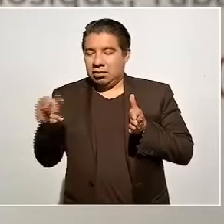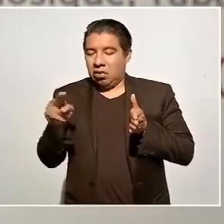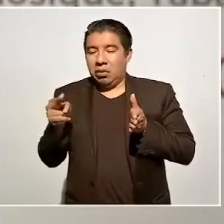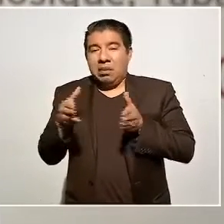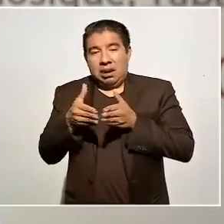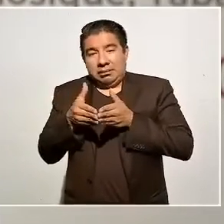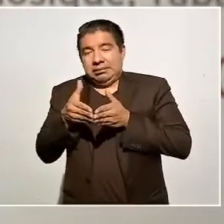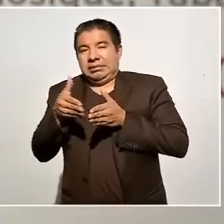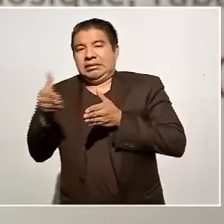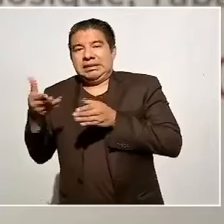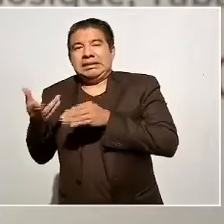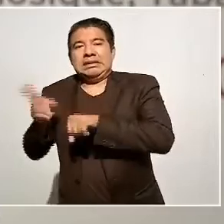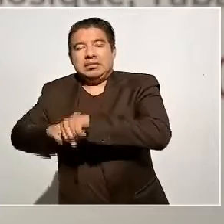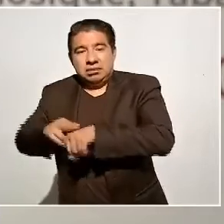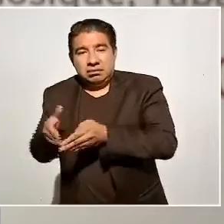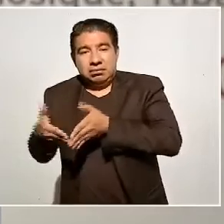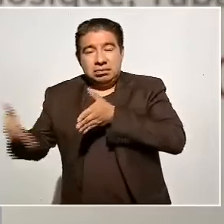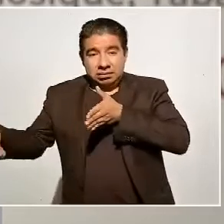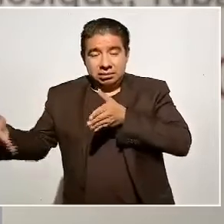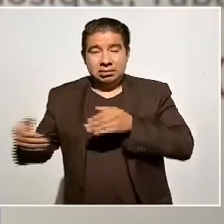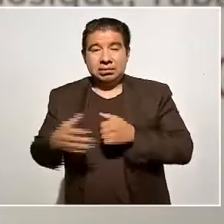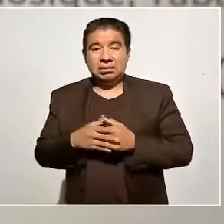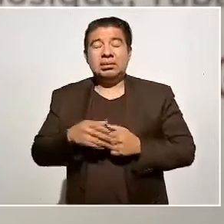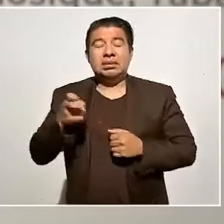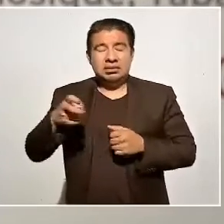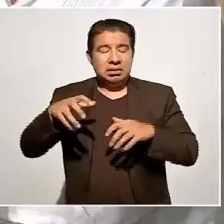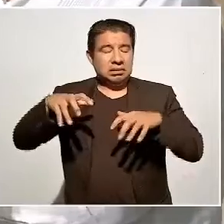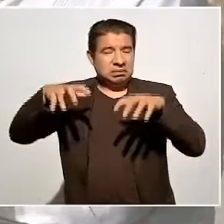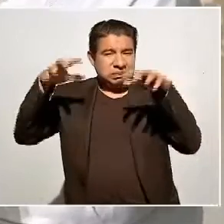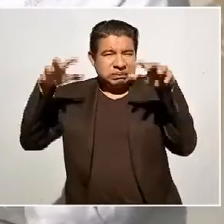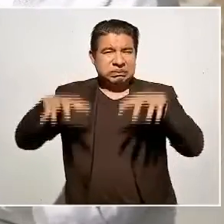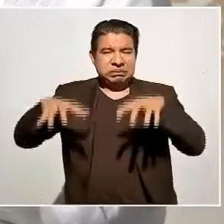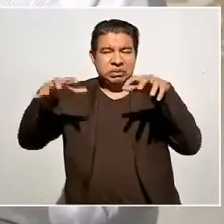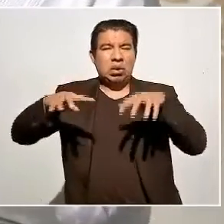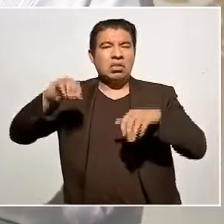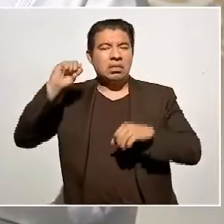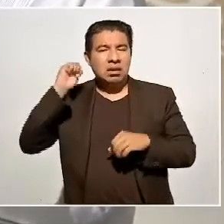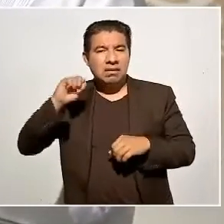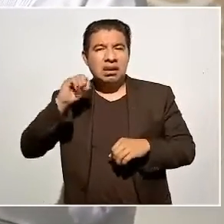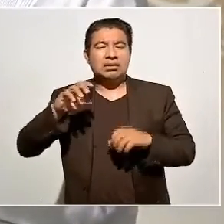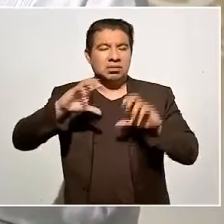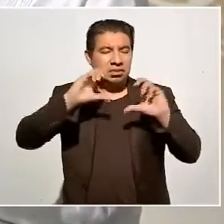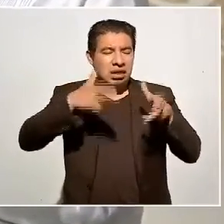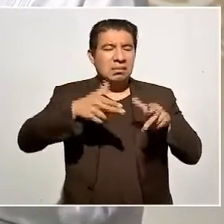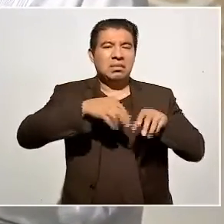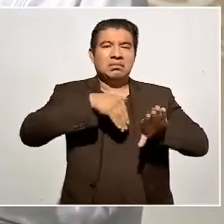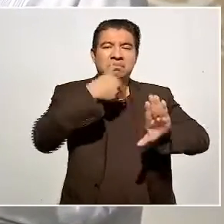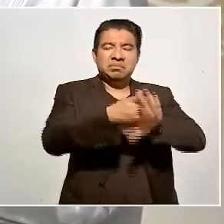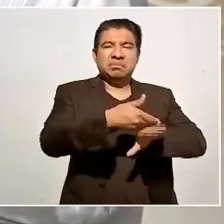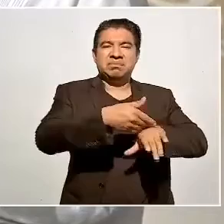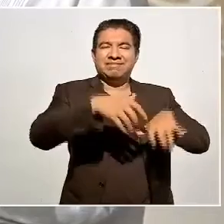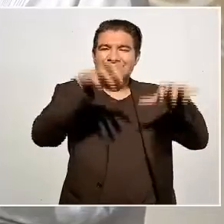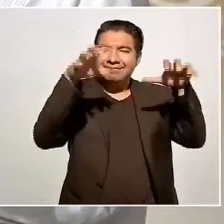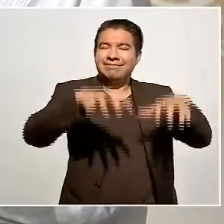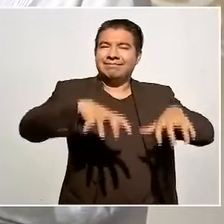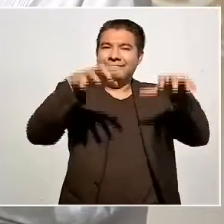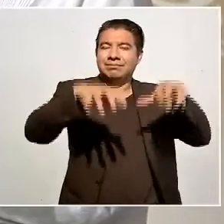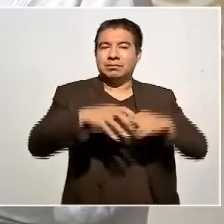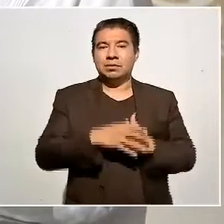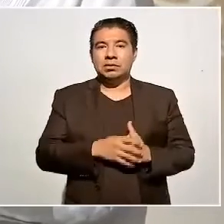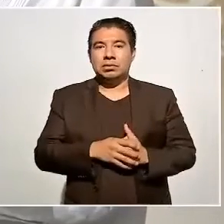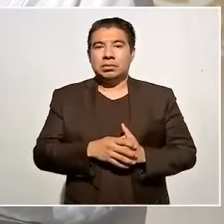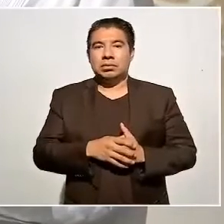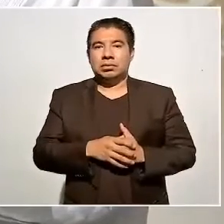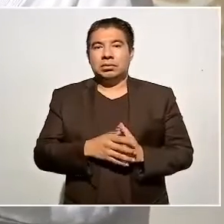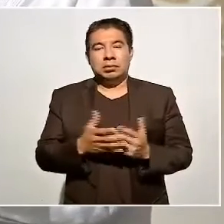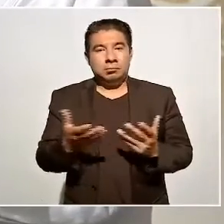temporada de lluvia y afectó mucho a Tabasco y a Chiapas. De modo que